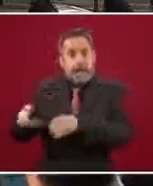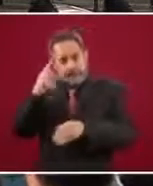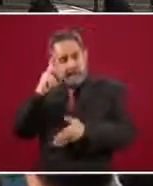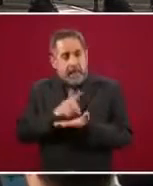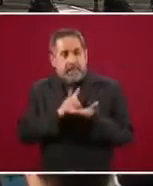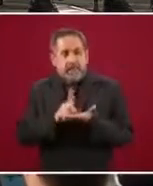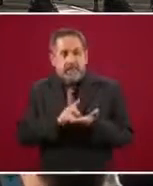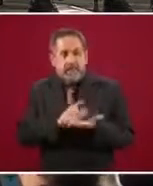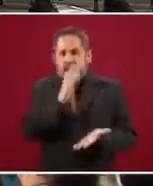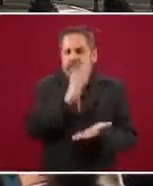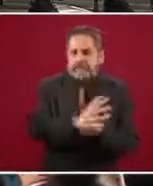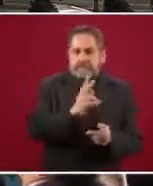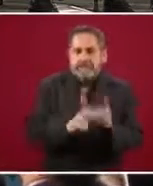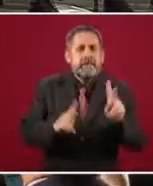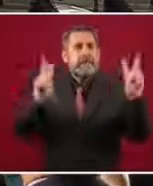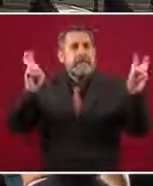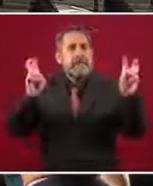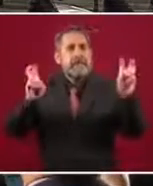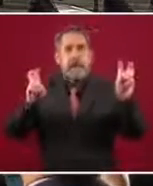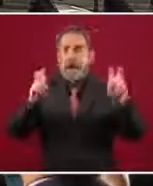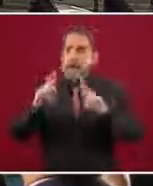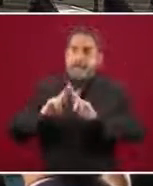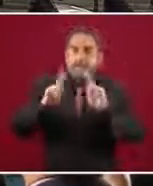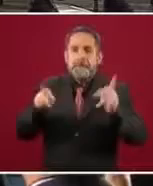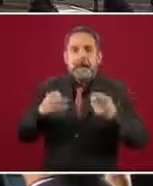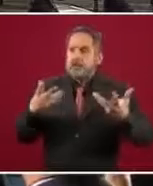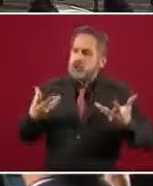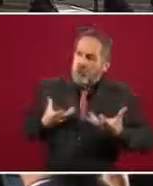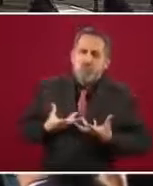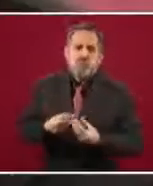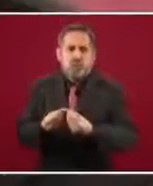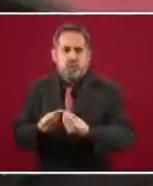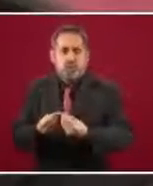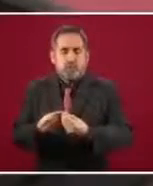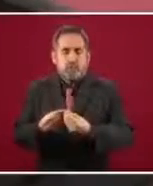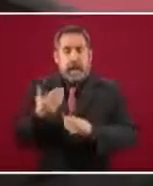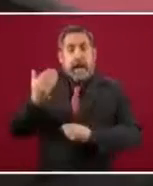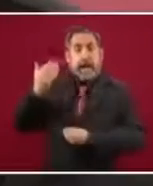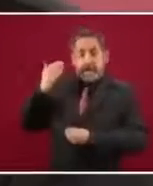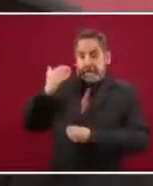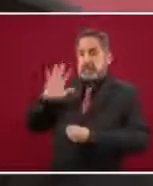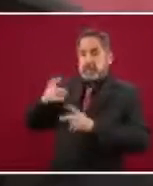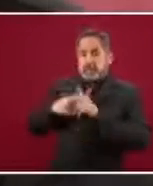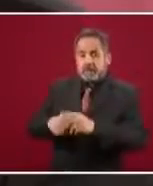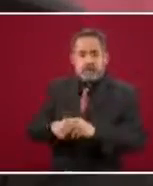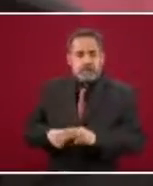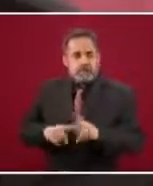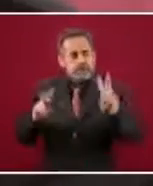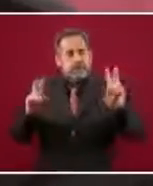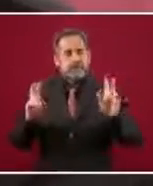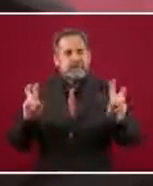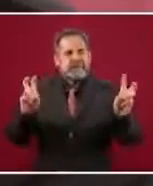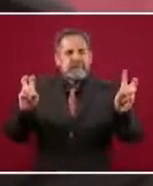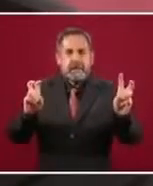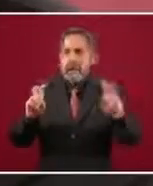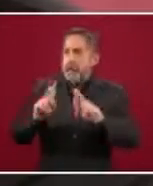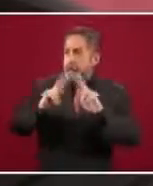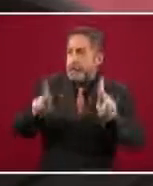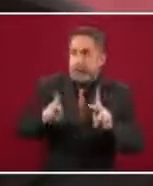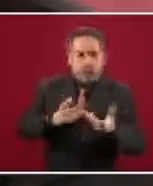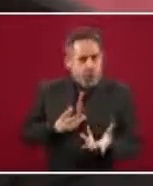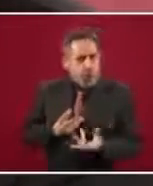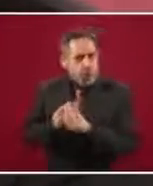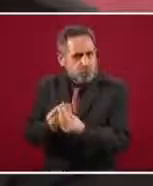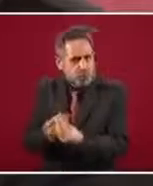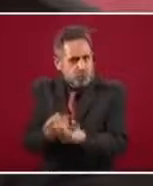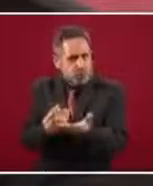Adicciones Juntos por la Paz. No es la que va a implementar, es la que ya empezó. Juntos por la Paz es una estrategia integral